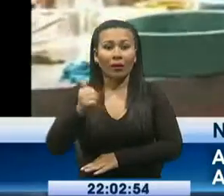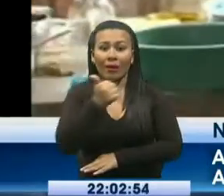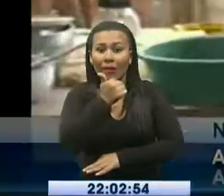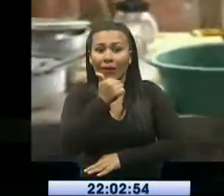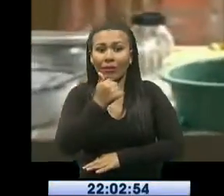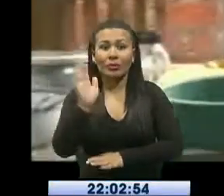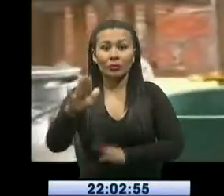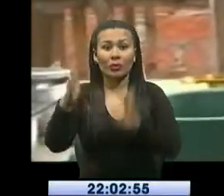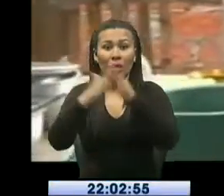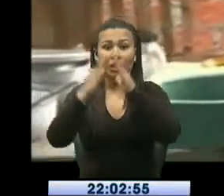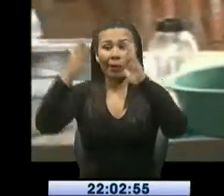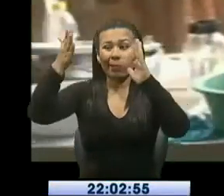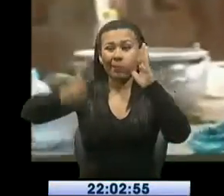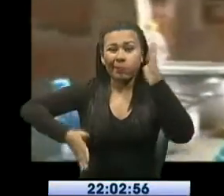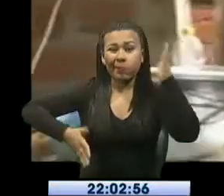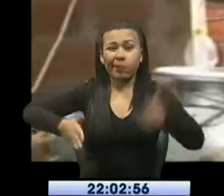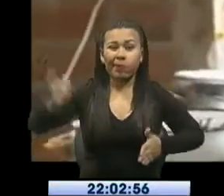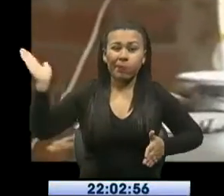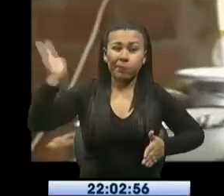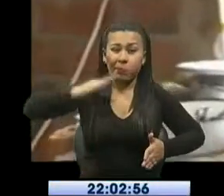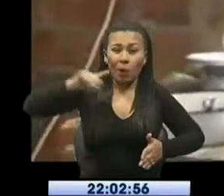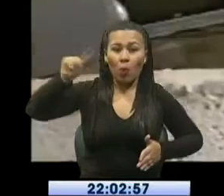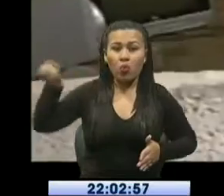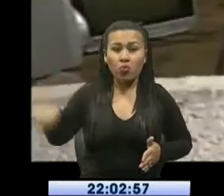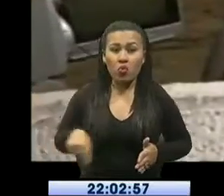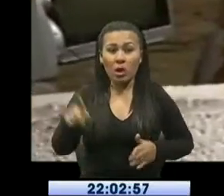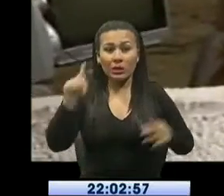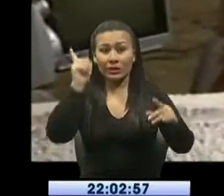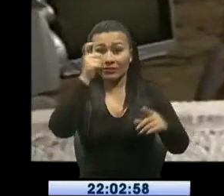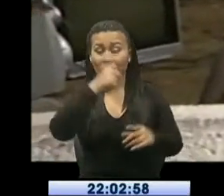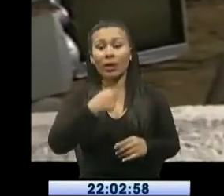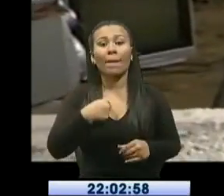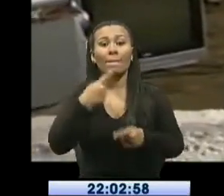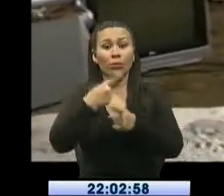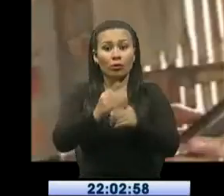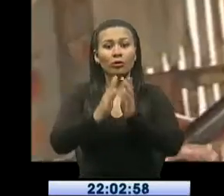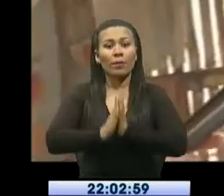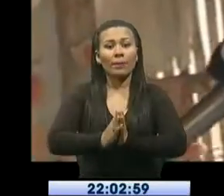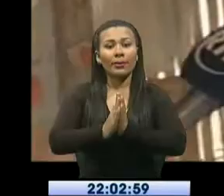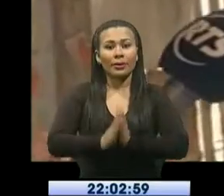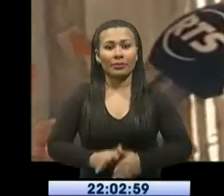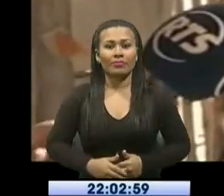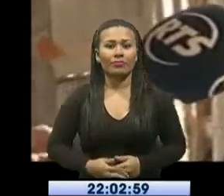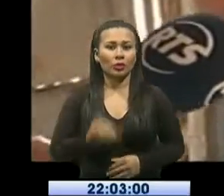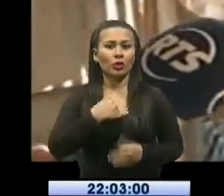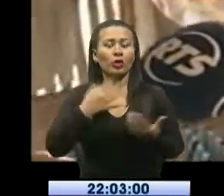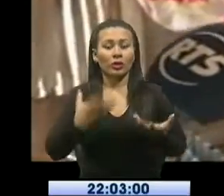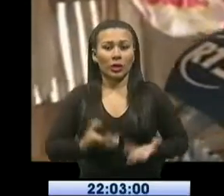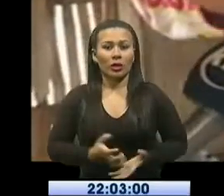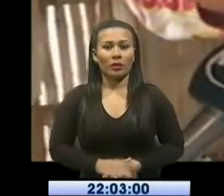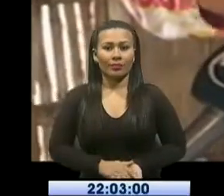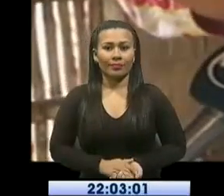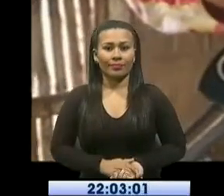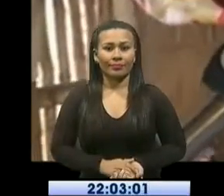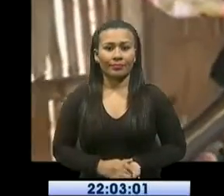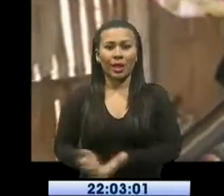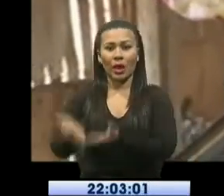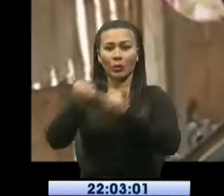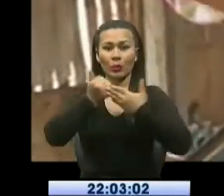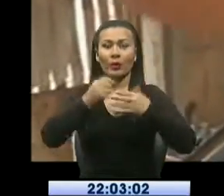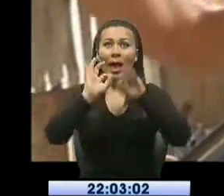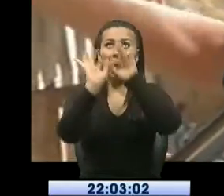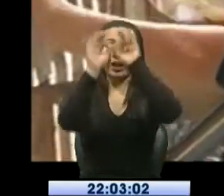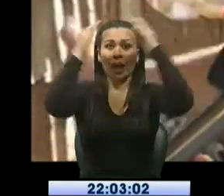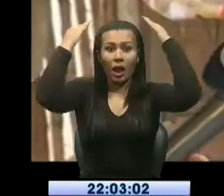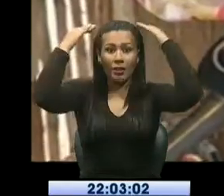casas agredidas por la naturaleza. Por eso claman. Y yo lo que quiero es que me ayuden para poner los techos en mi